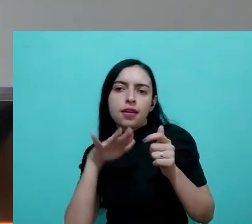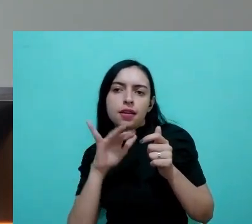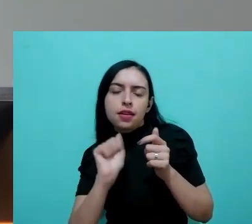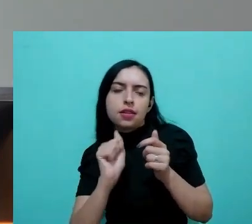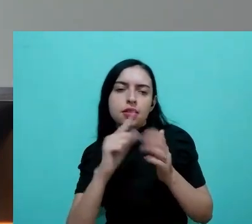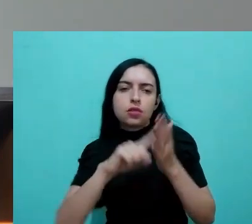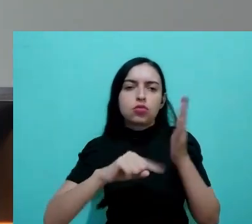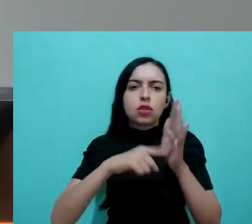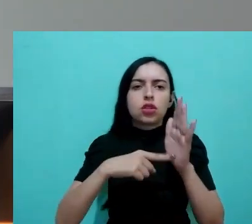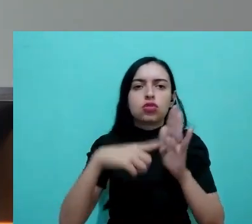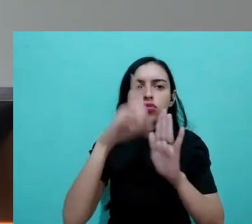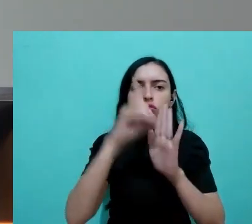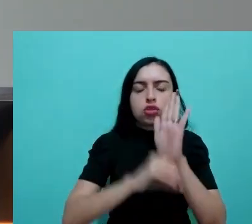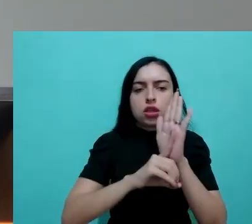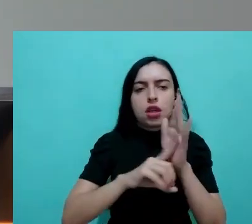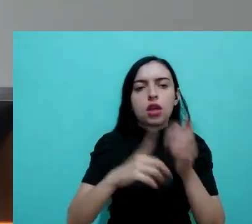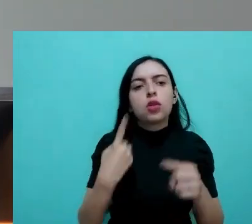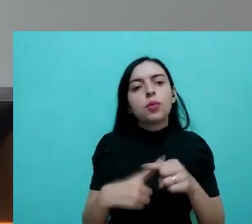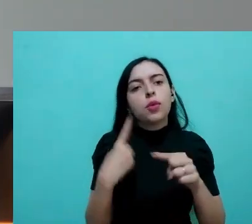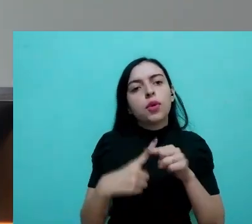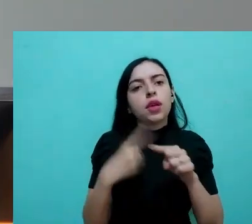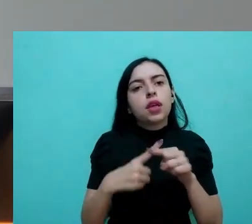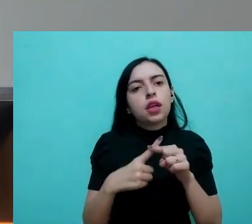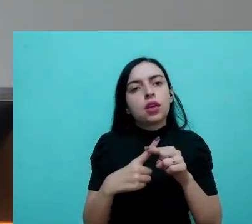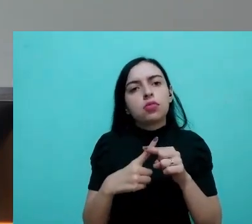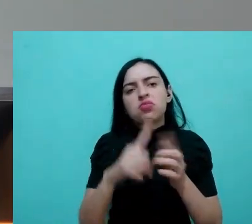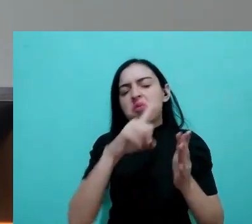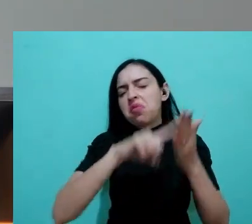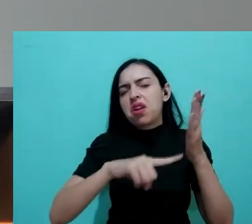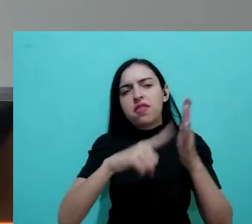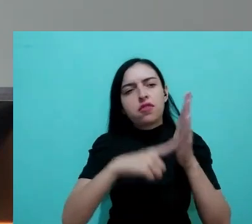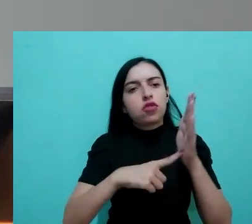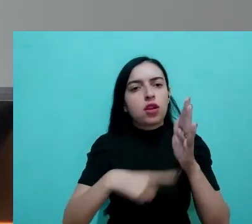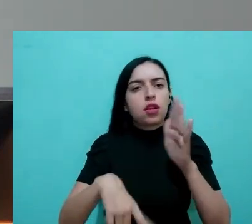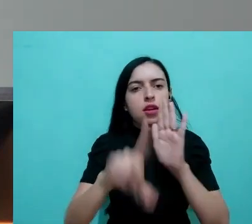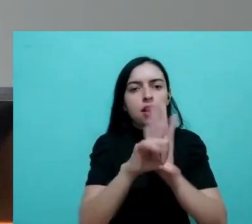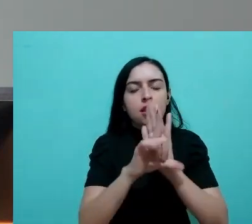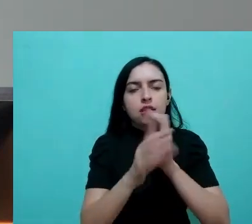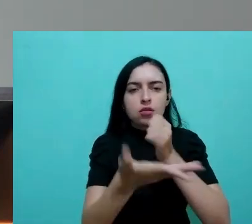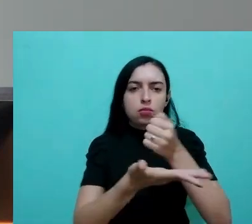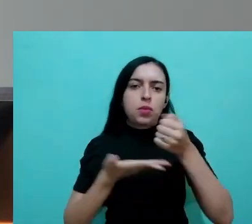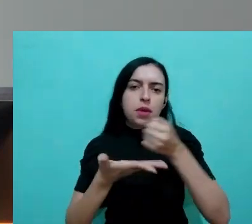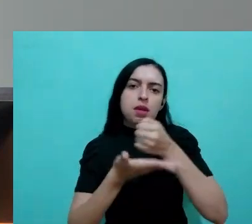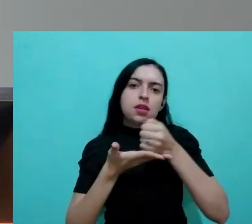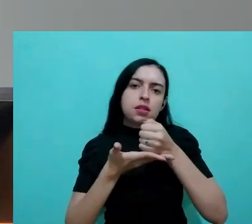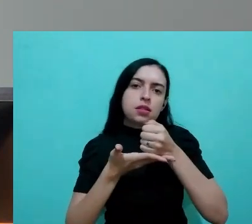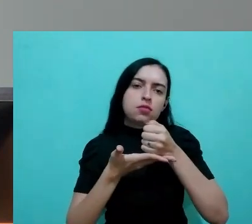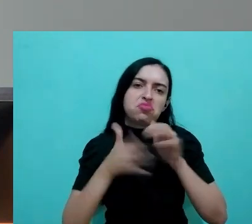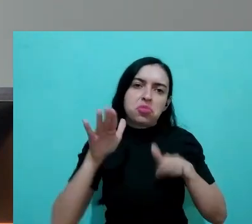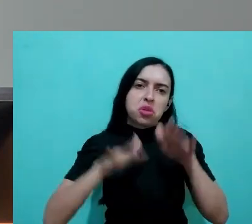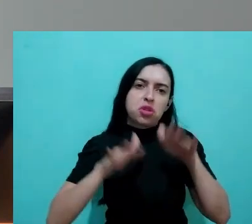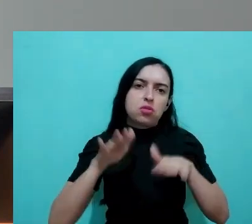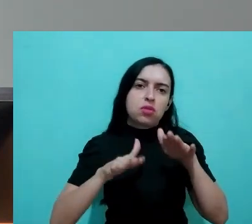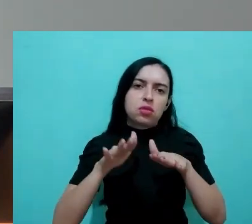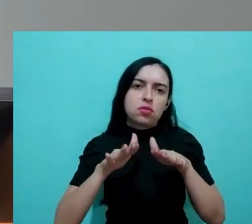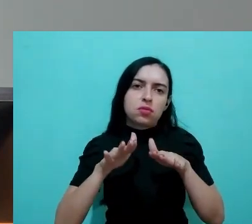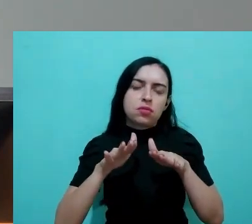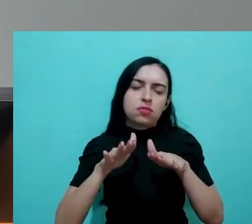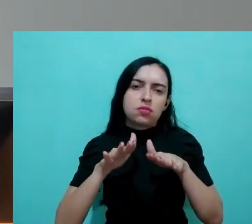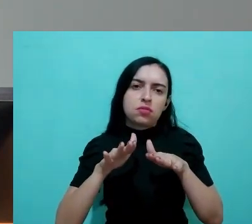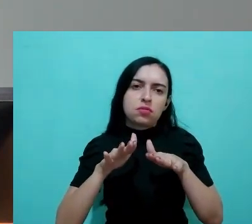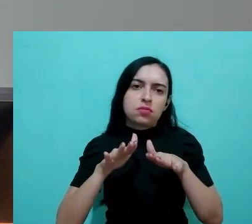privilegios por causa de una violación de leyes fundamentales más o menos abstractas, más o